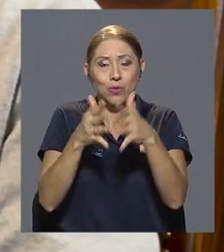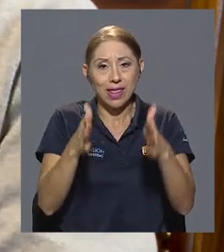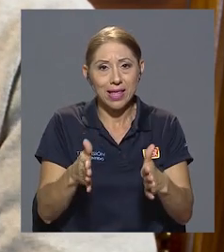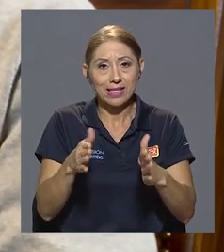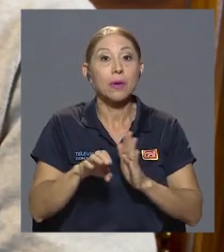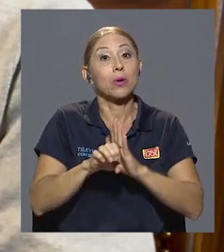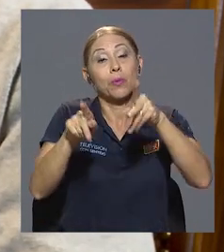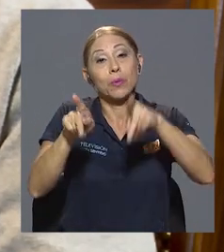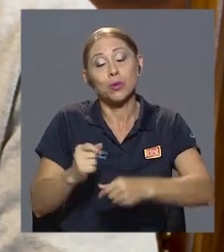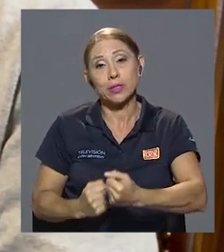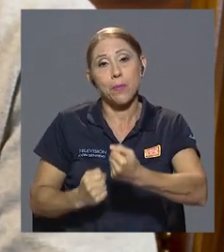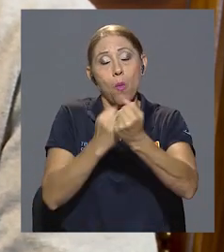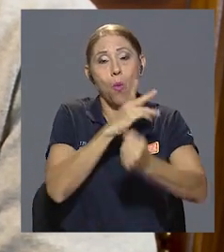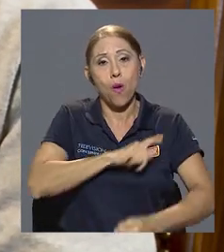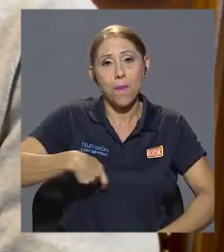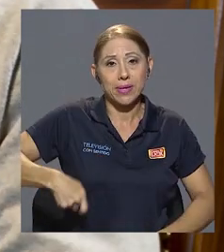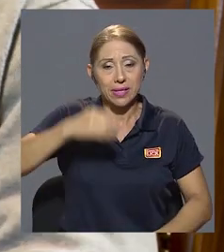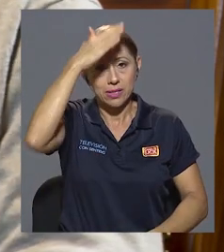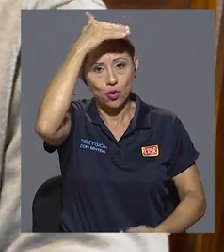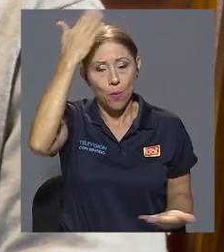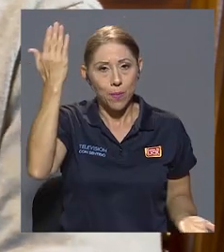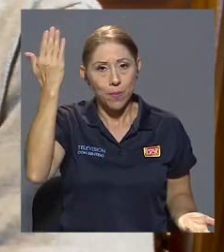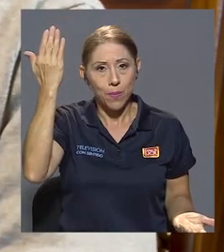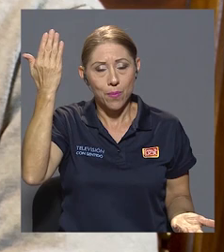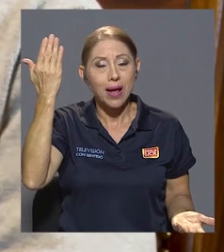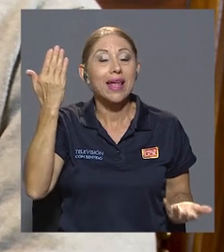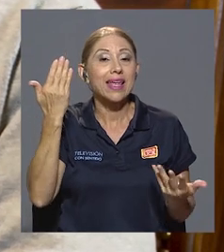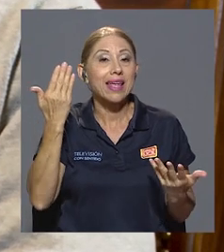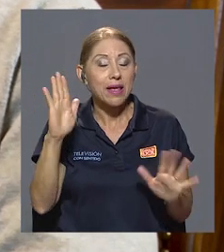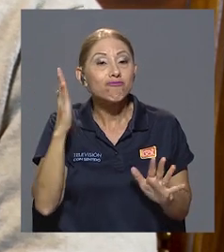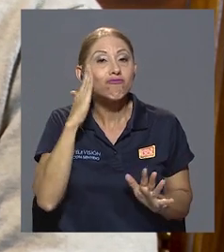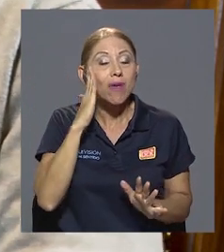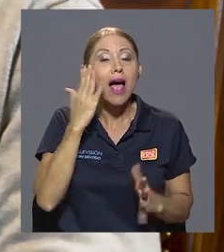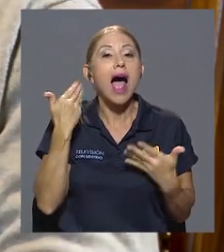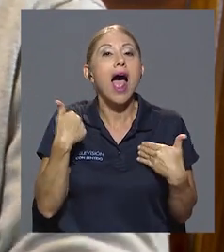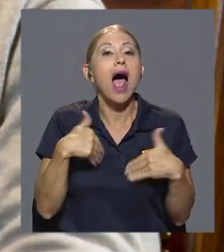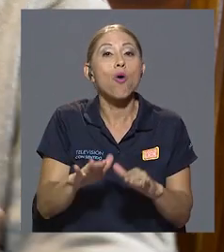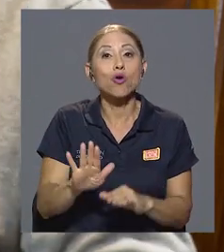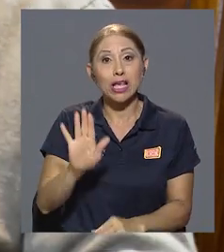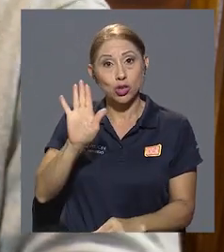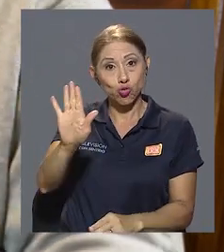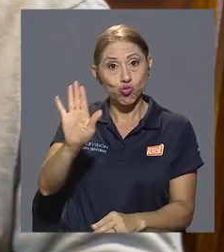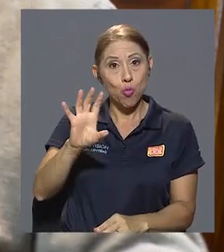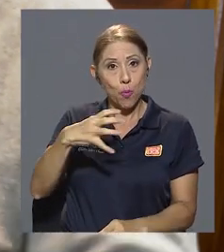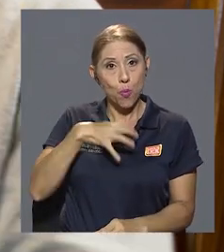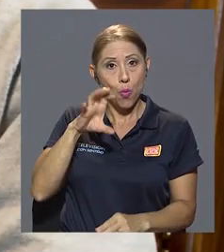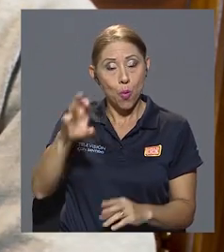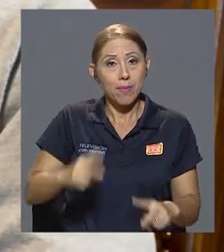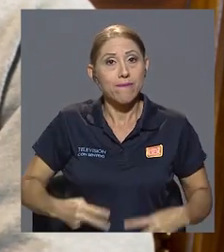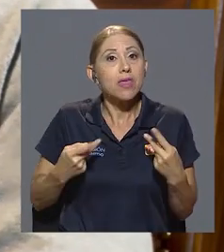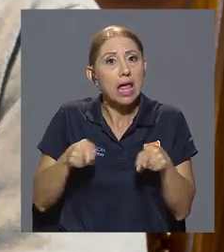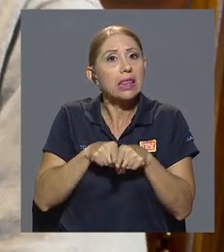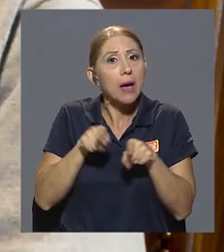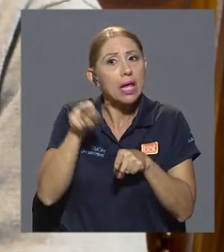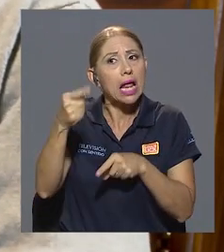de quienes son afines al presidente trump que que para nada aunque su propia biografía esté esa historia de